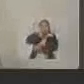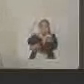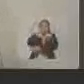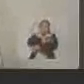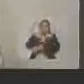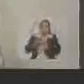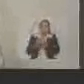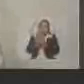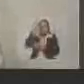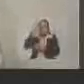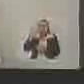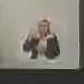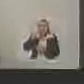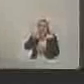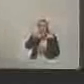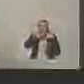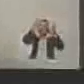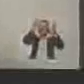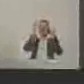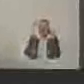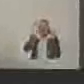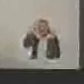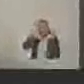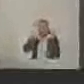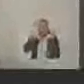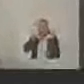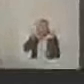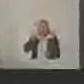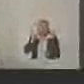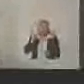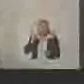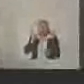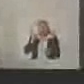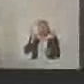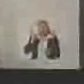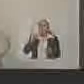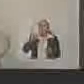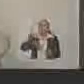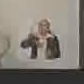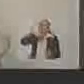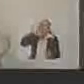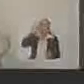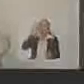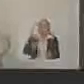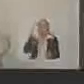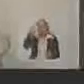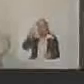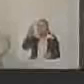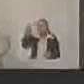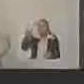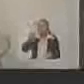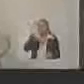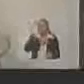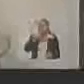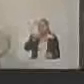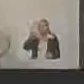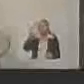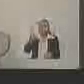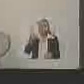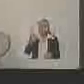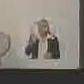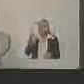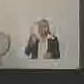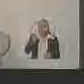la delegada y con Contraloría para evitar abusos, para que tu vecino puedas denunciar y puedas tener una